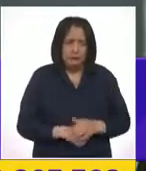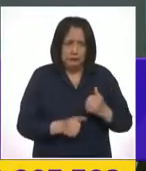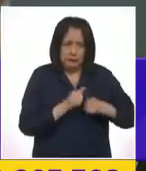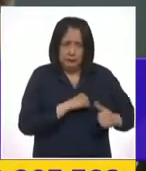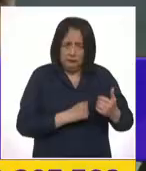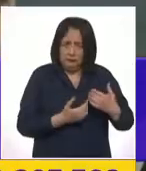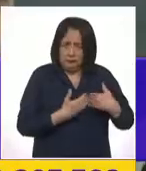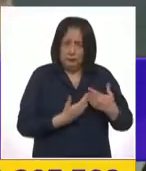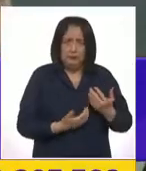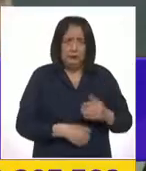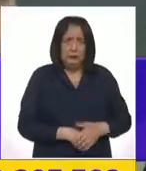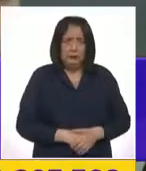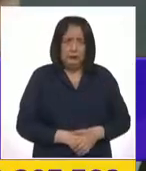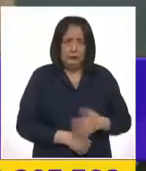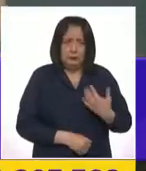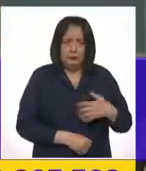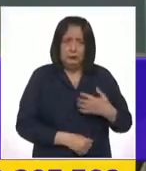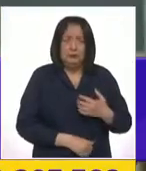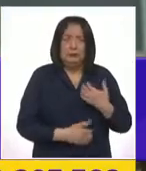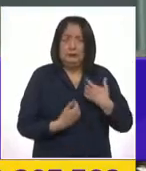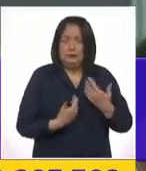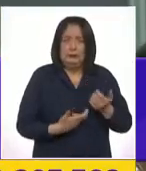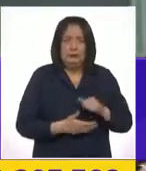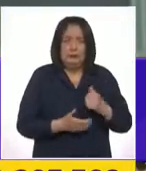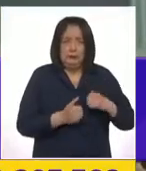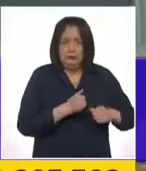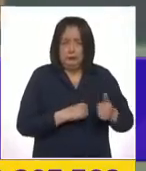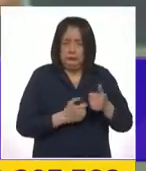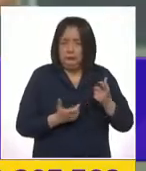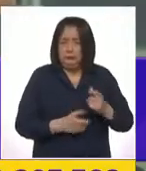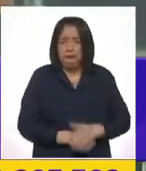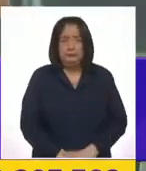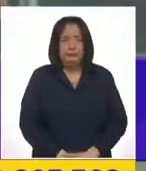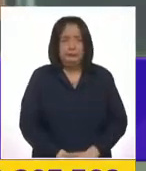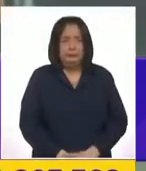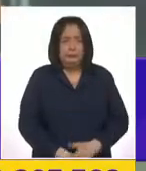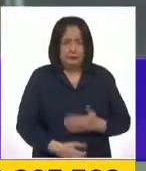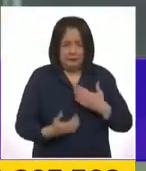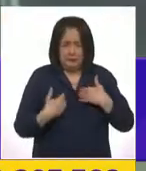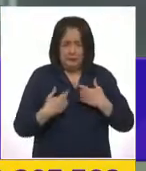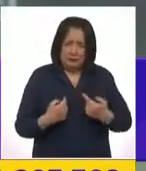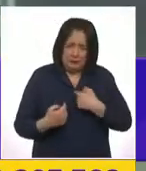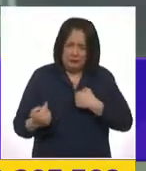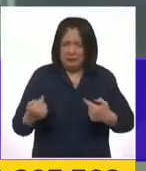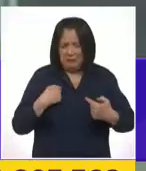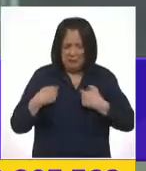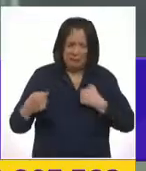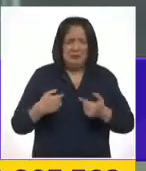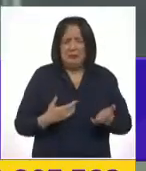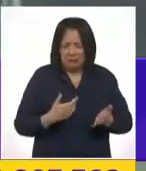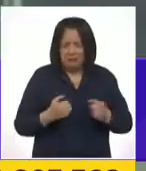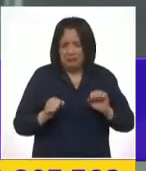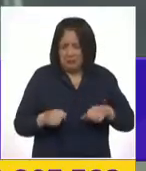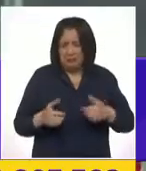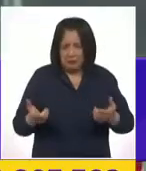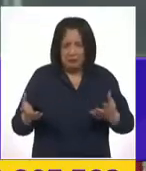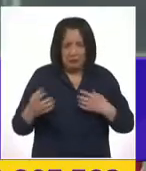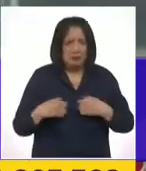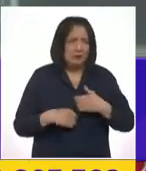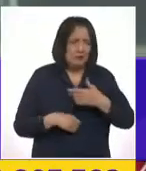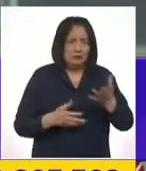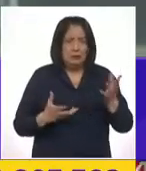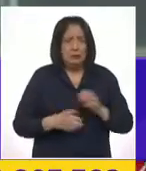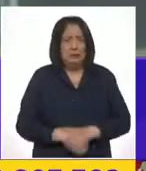el alma. Tengo el mayor dolor. Conmigo todo. Conmigo hagan